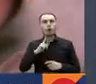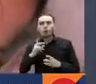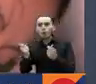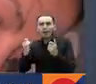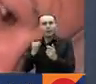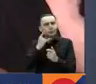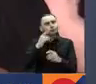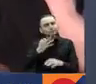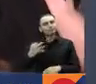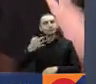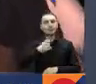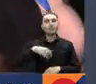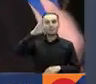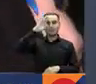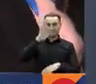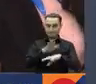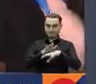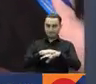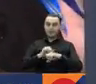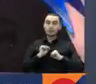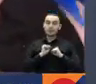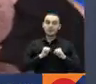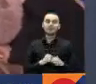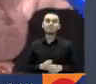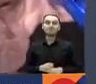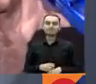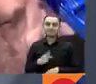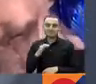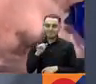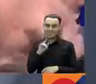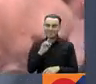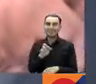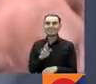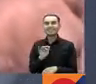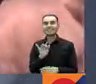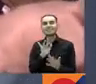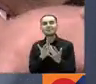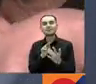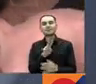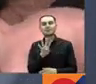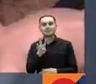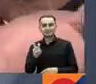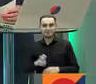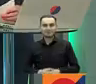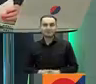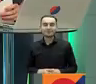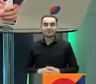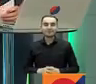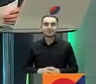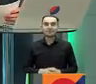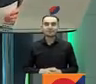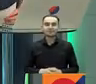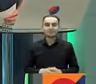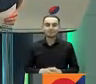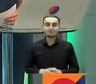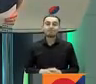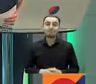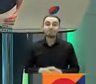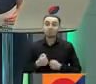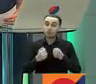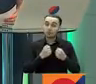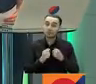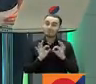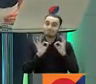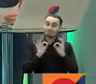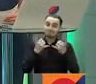información que se tiene desde la Policía Metropolitana de Bogotá, informa Katy Sánchez para RTVC Noticias, conectados 24/7. Noticia con